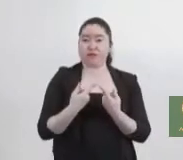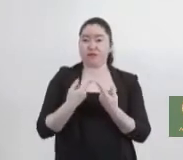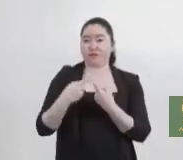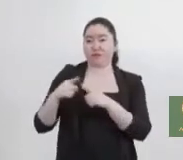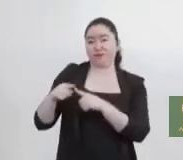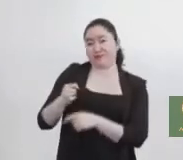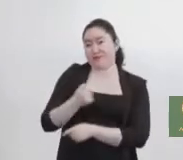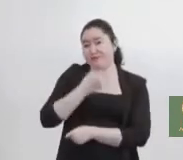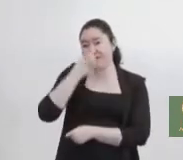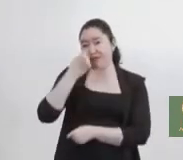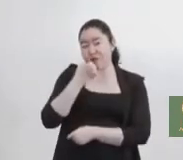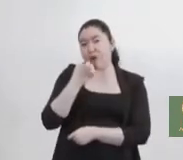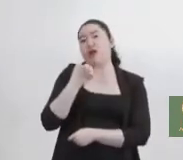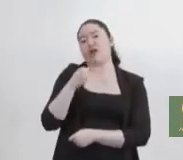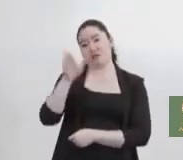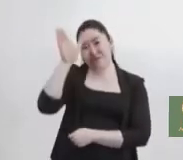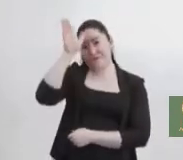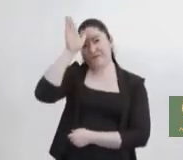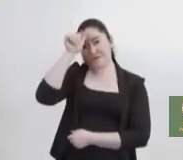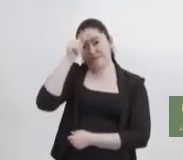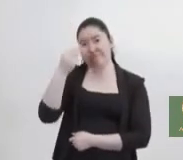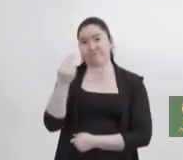educativas.